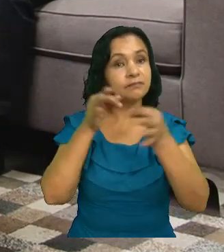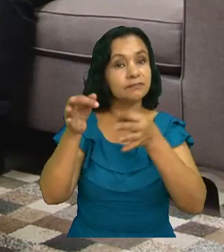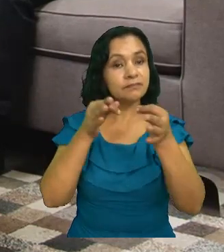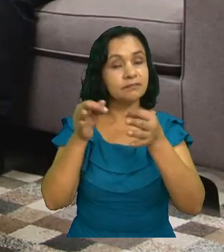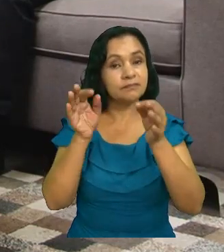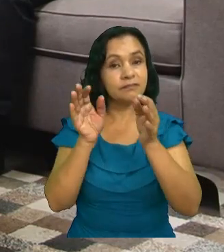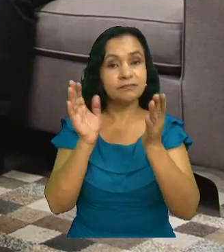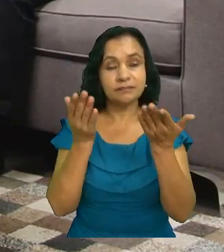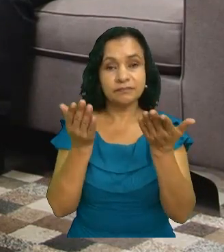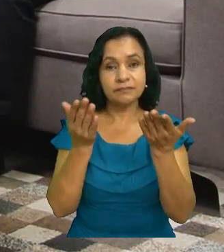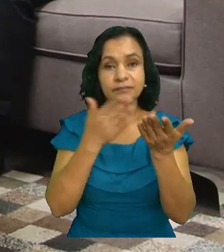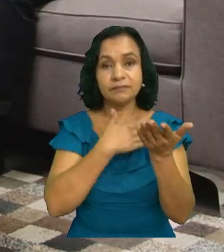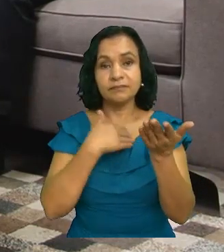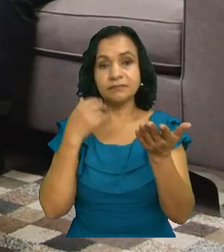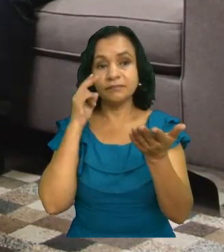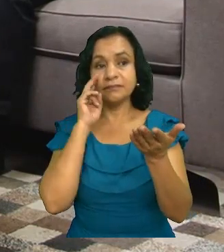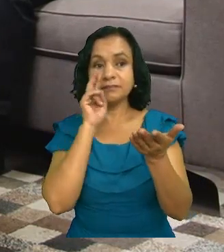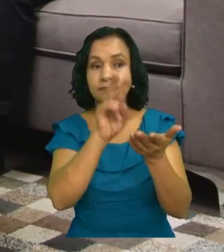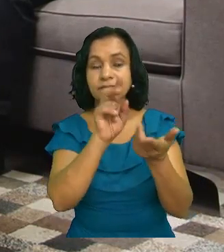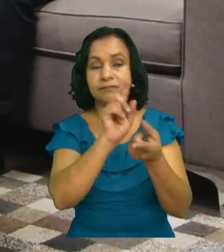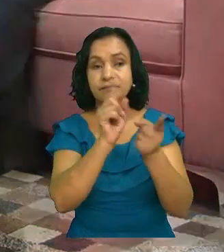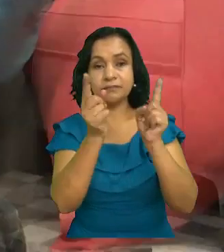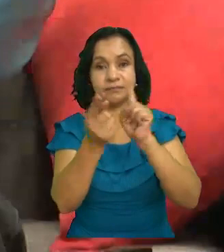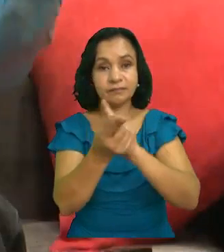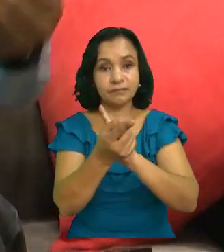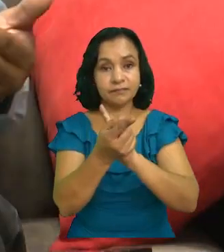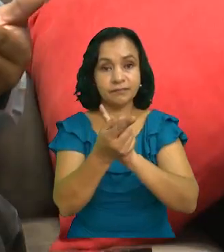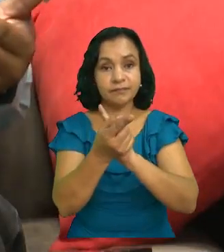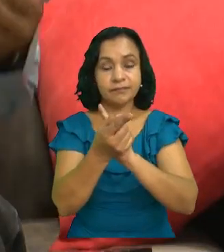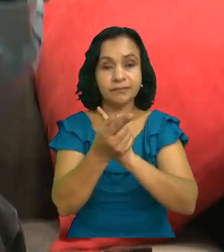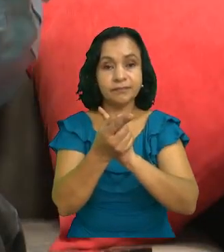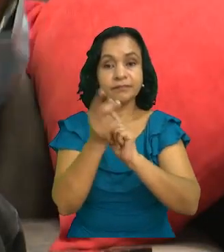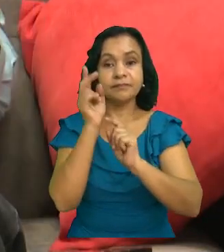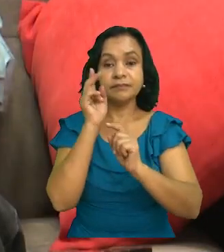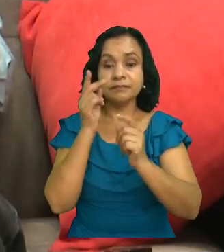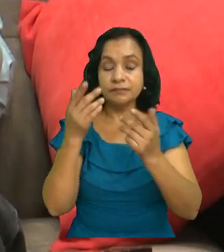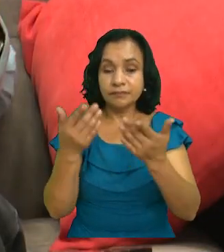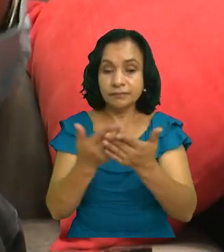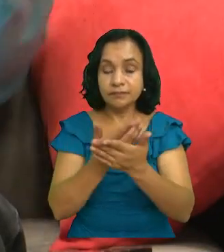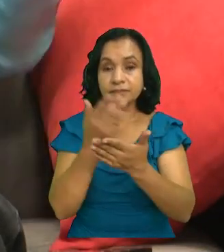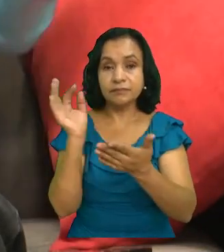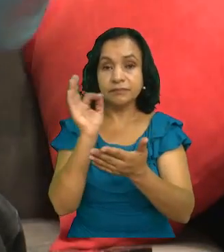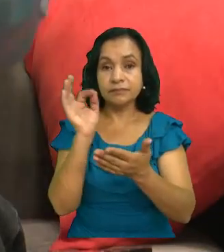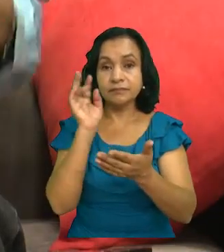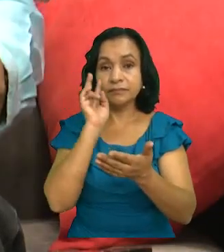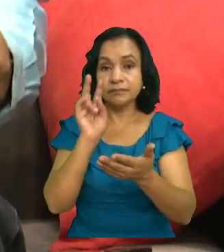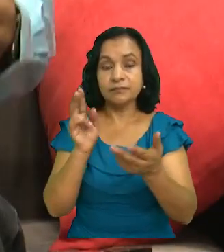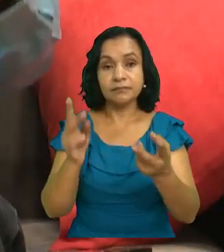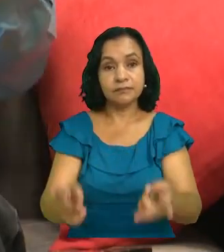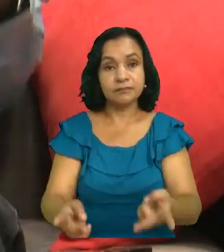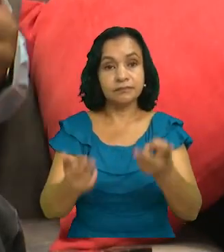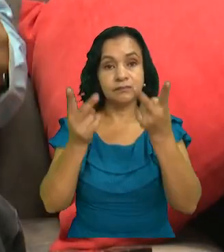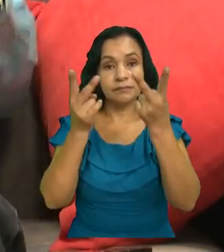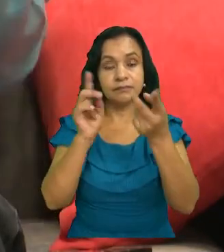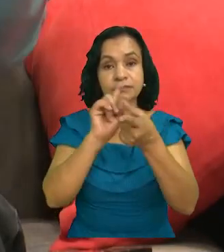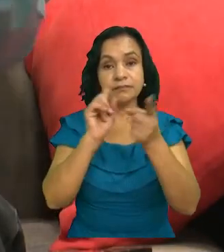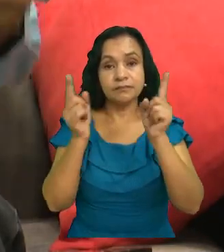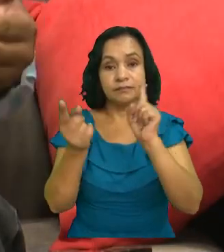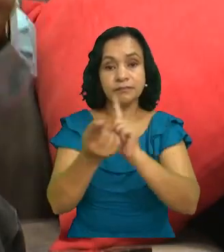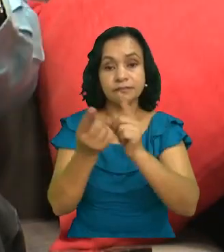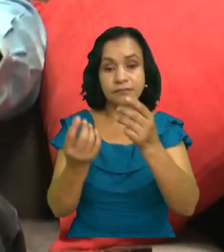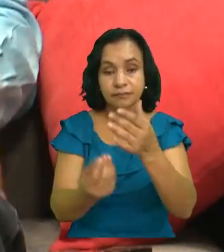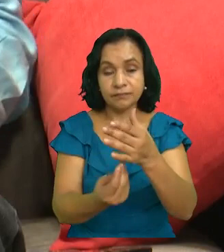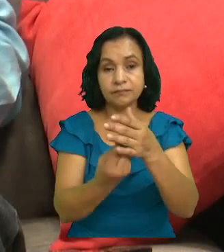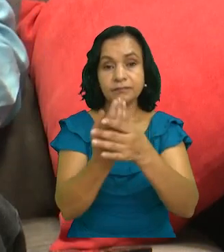más acertado no pudo ser, la transformación de la perspectiva de vida de nuestro pueblo, la transformación de las perspectivas de producción,